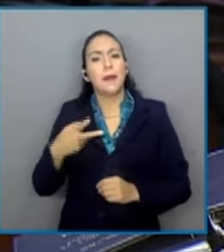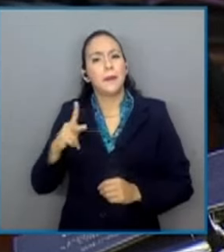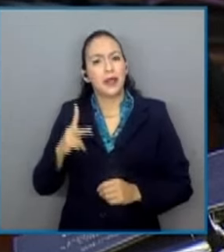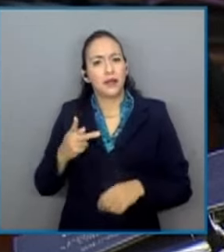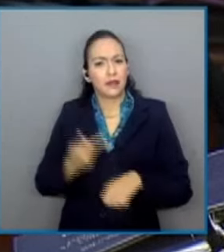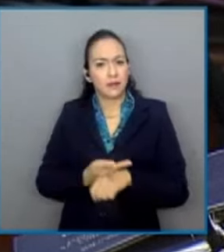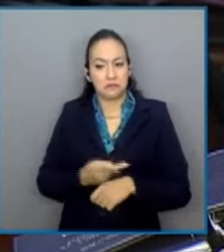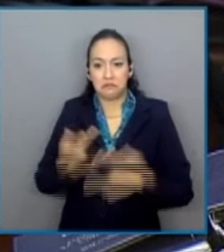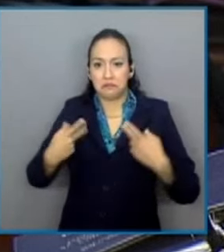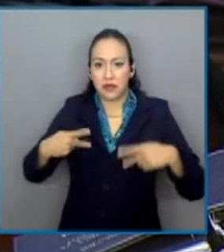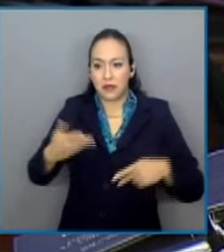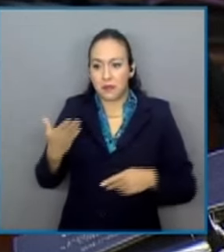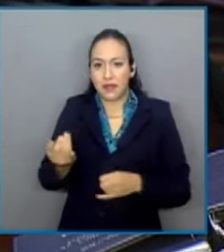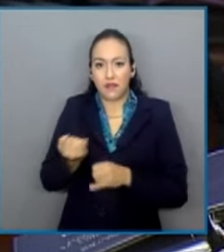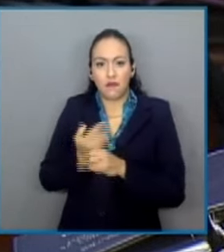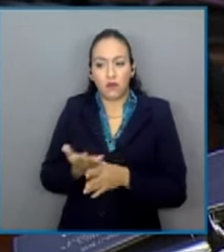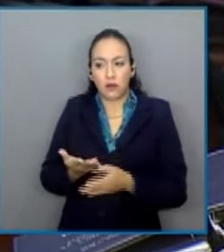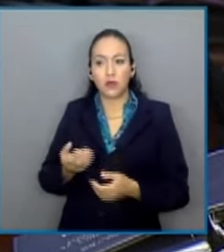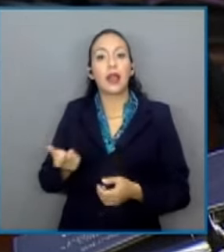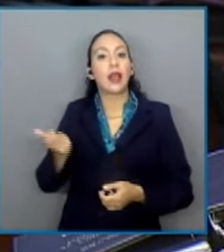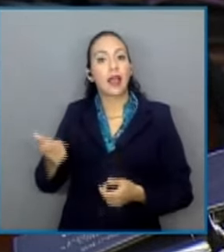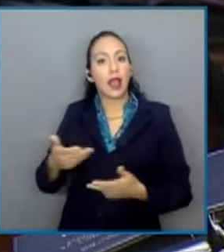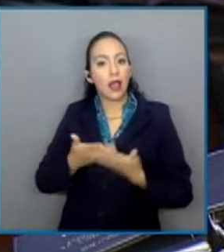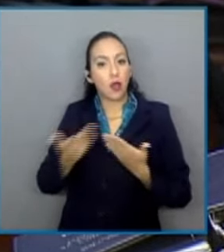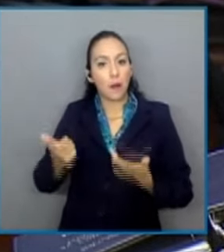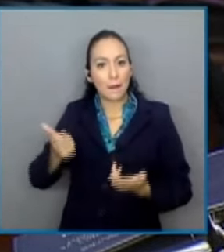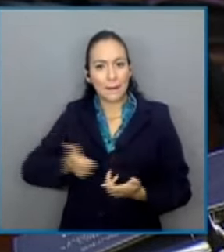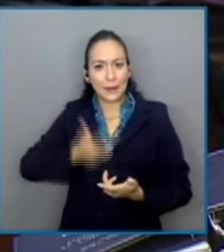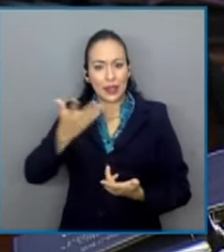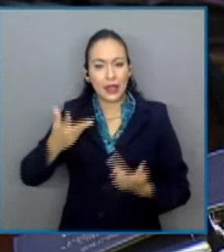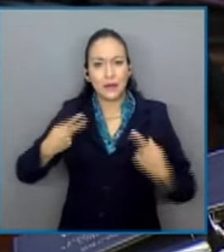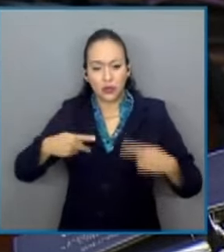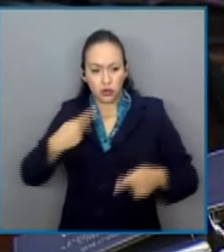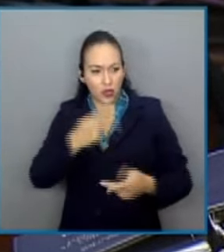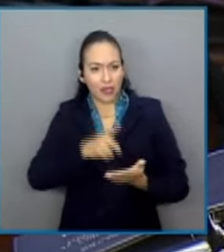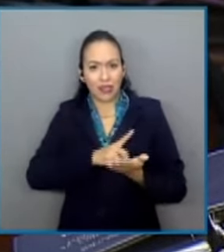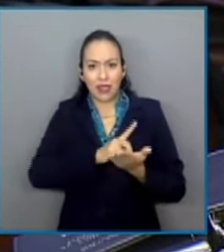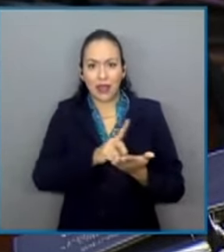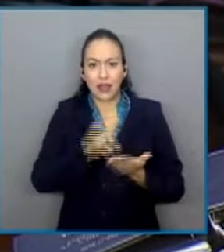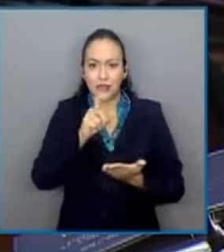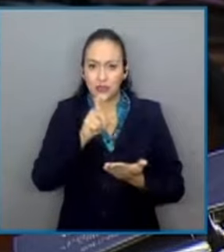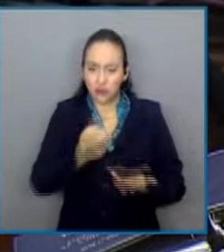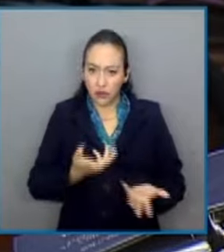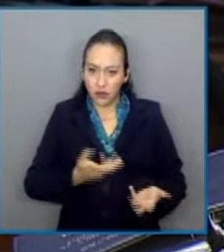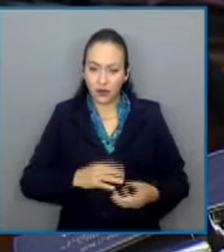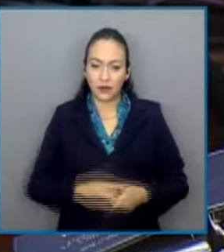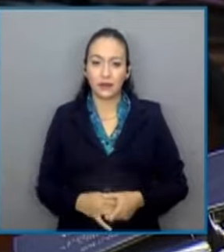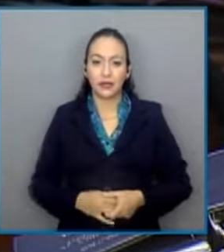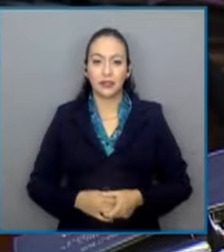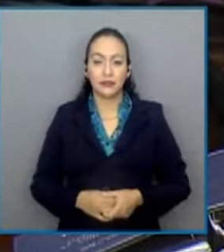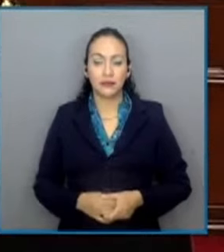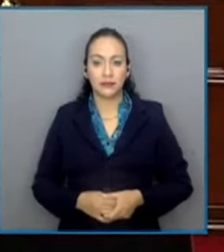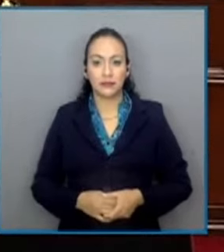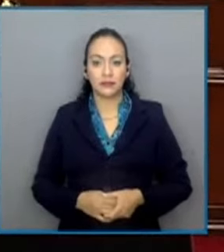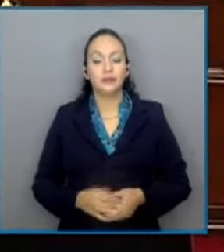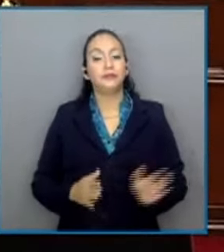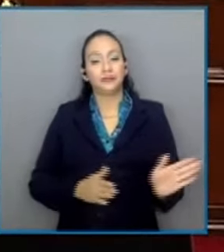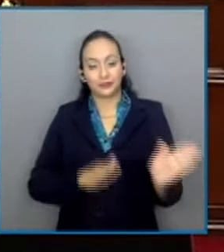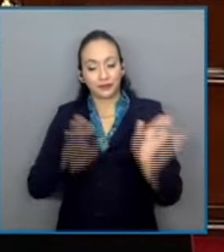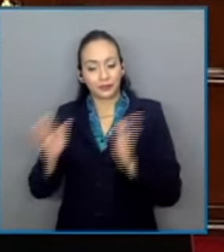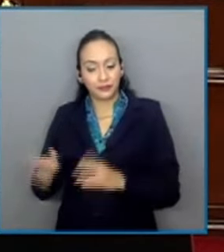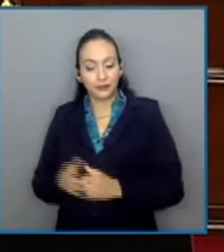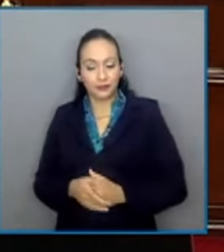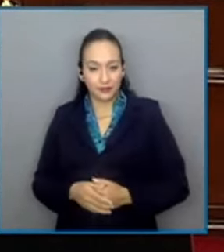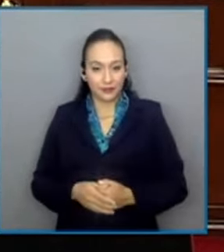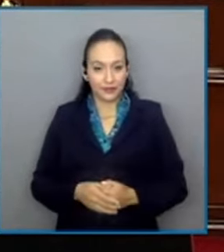tarifa aplicable a los derechos por la prestación de dicho servicio. En otro asunto y conforme a precedentes, el